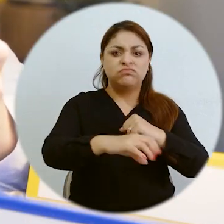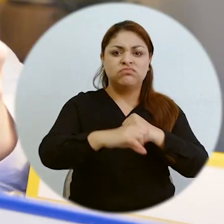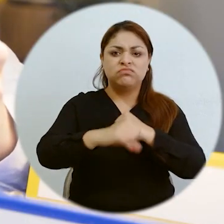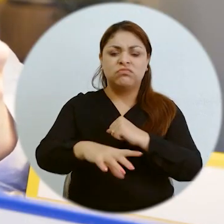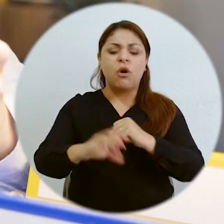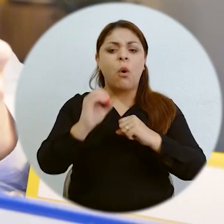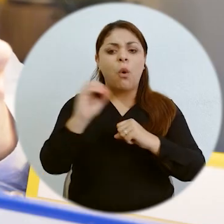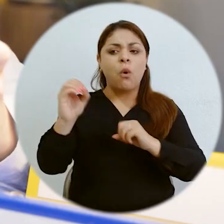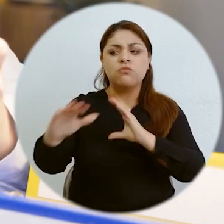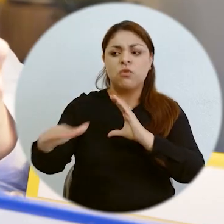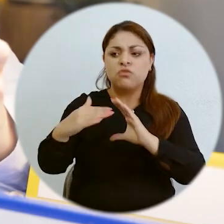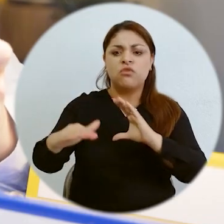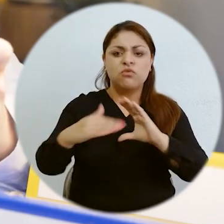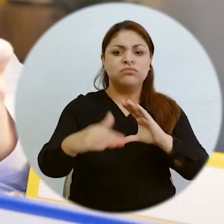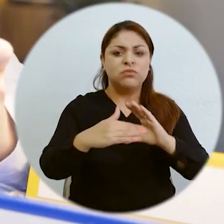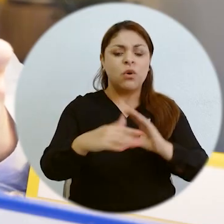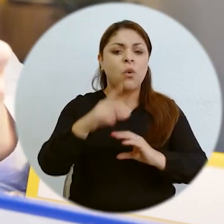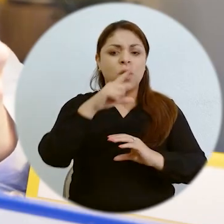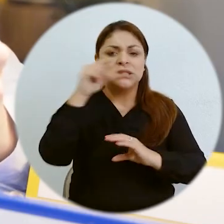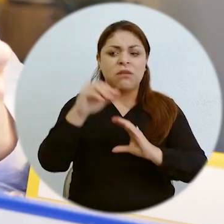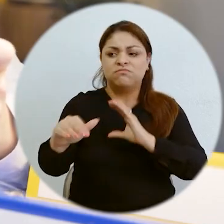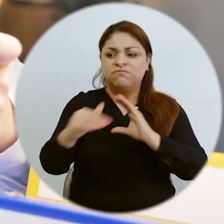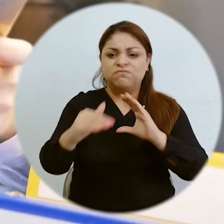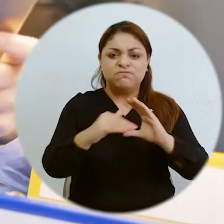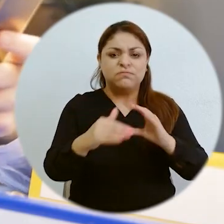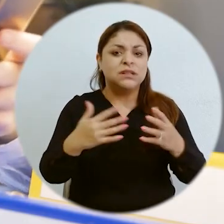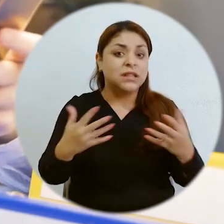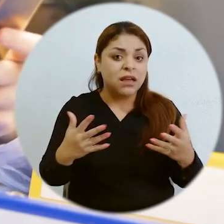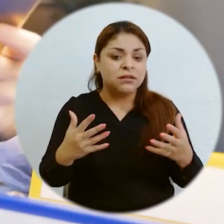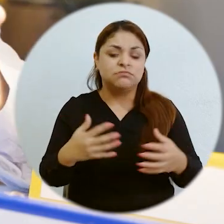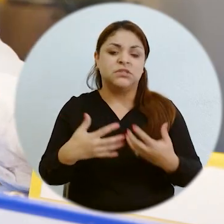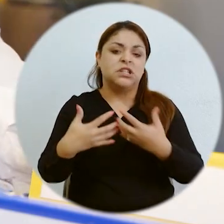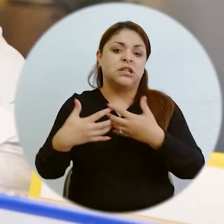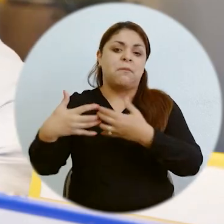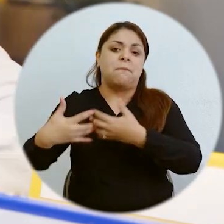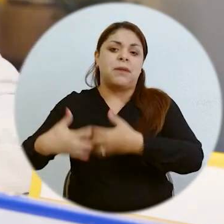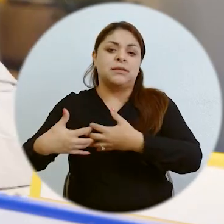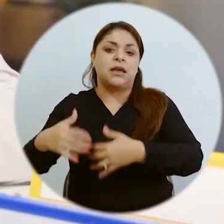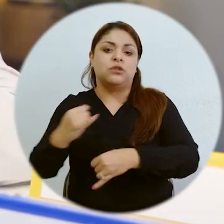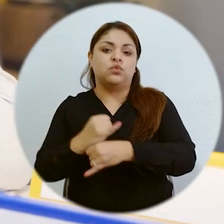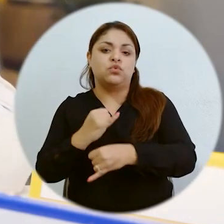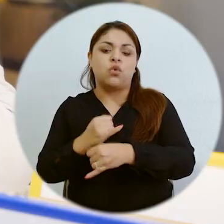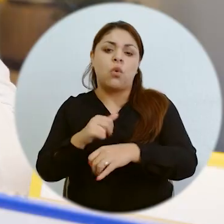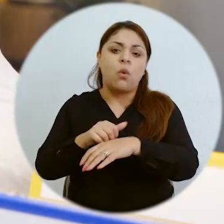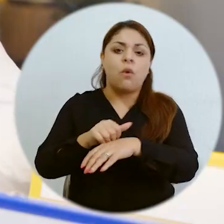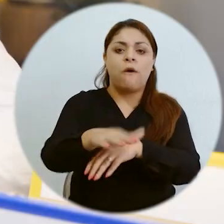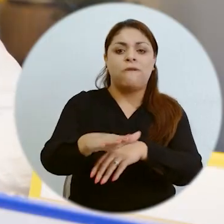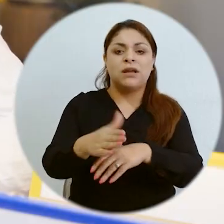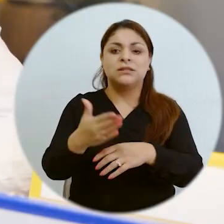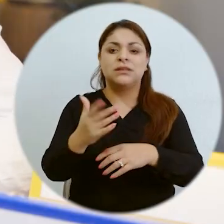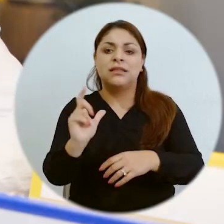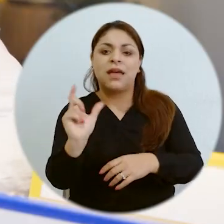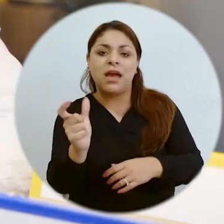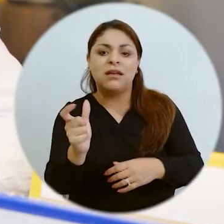la cantidad de correos electrónicos, WhatsApp, etcétera, de entes financieros ofreciéndole una tarjeta, un